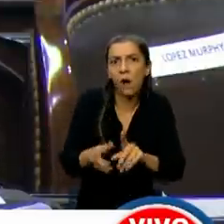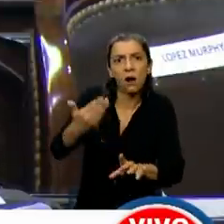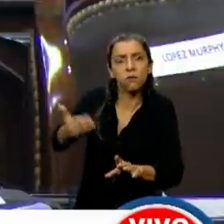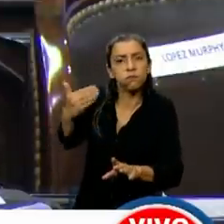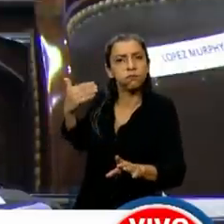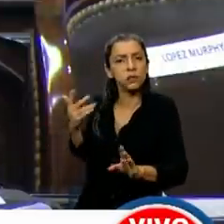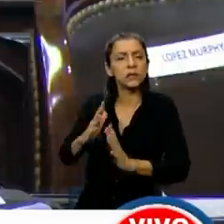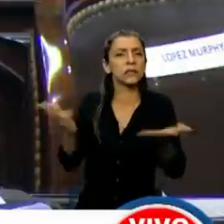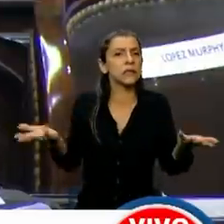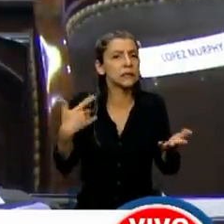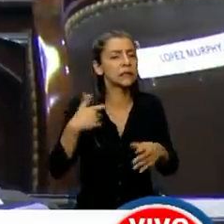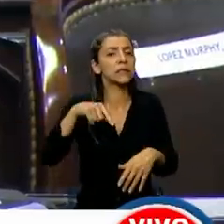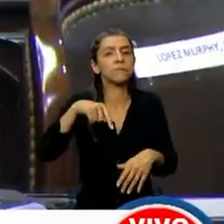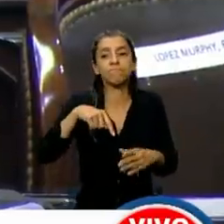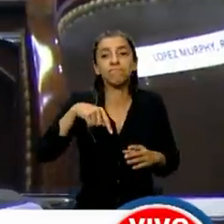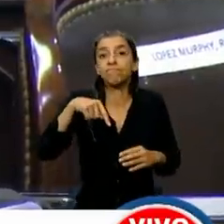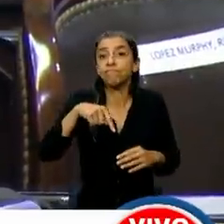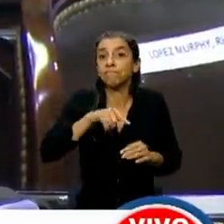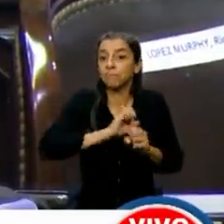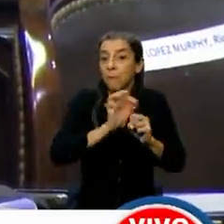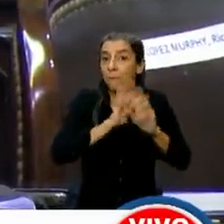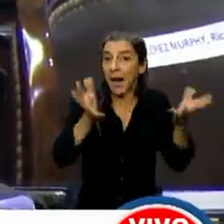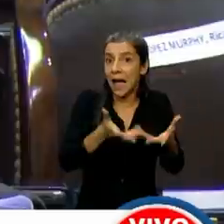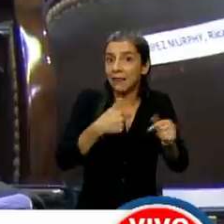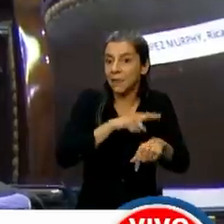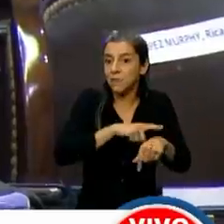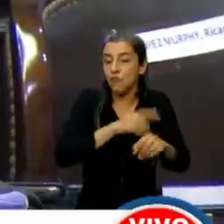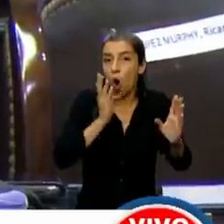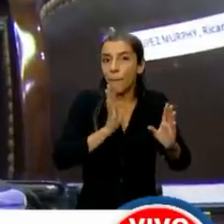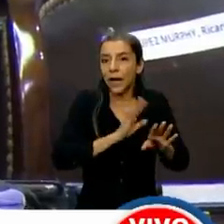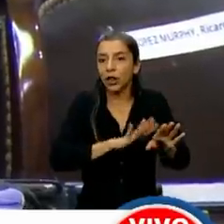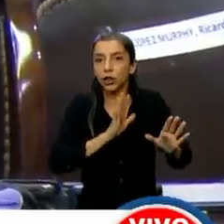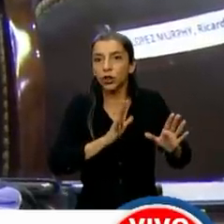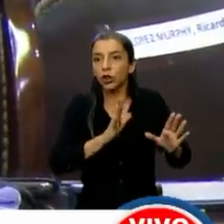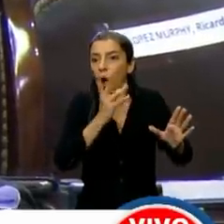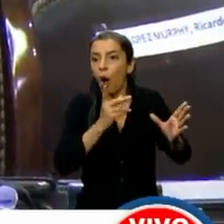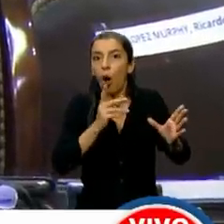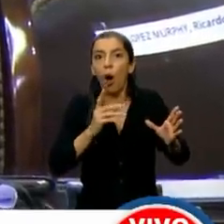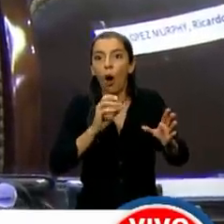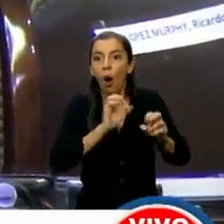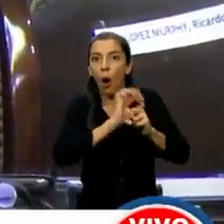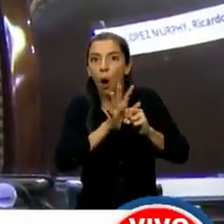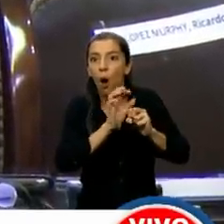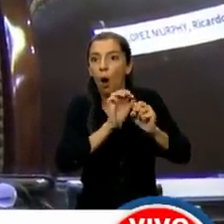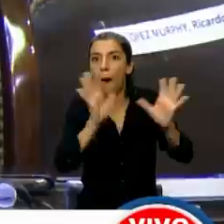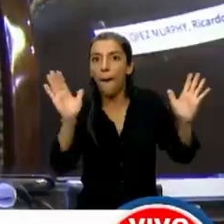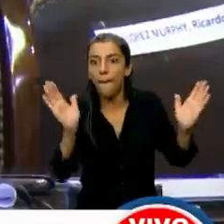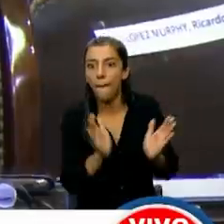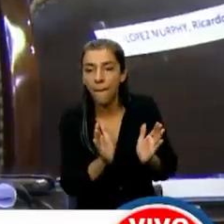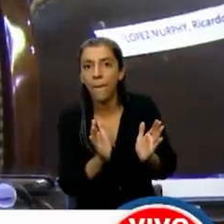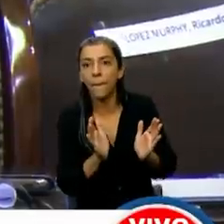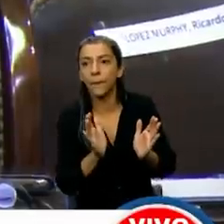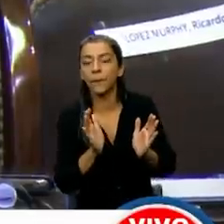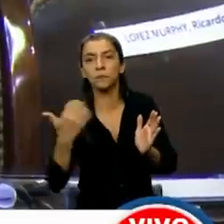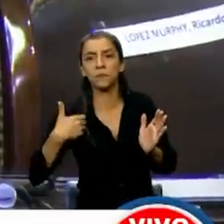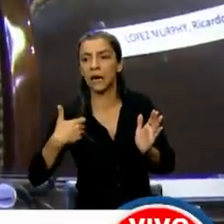al terminar la primera ola argentina no se preparó para afrontar la segunda aún contando con